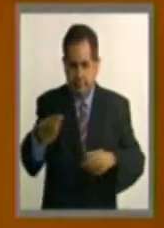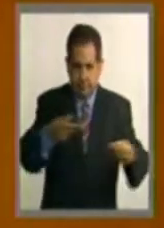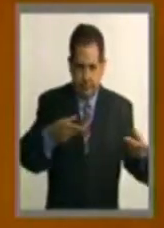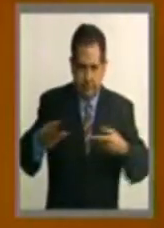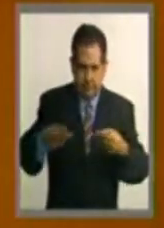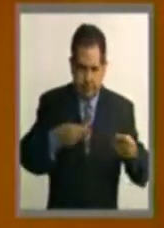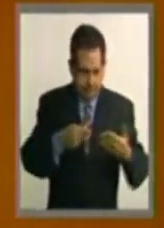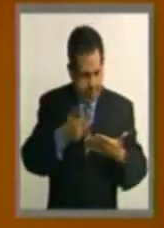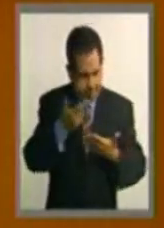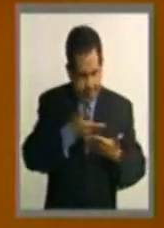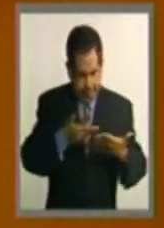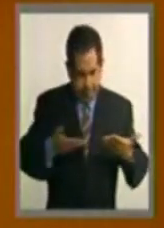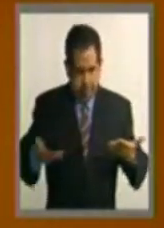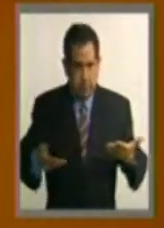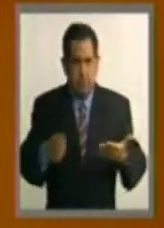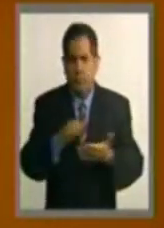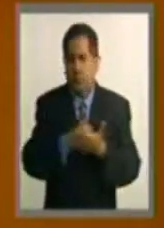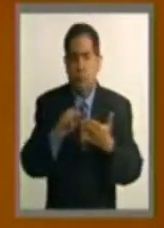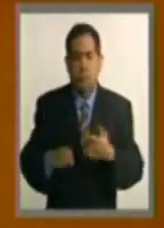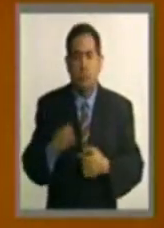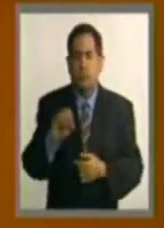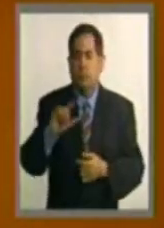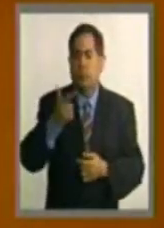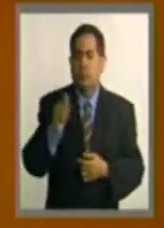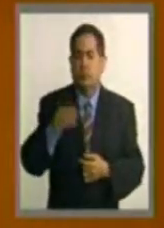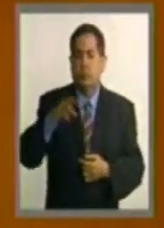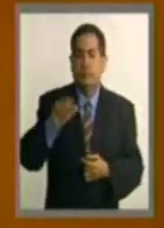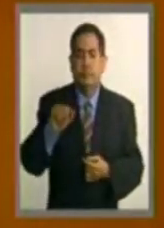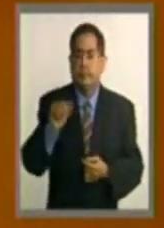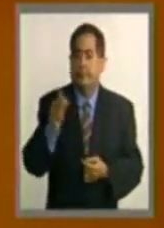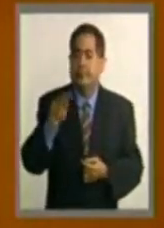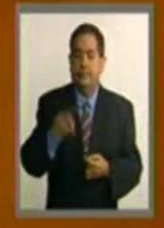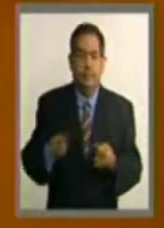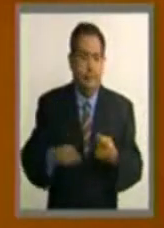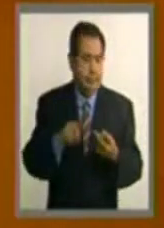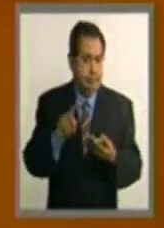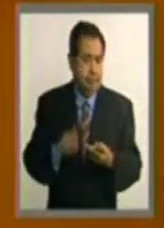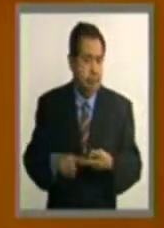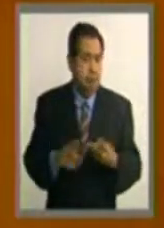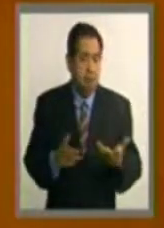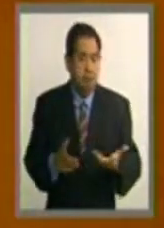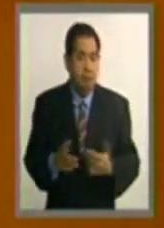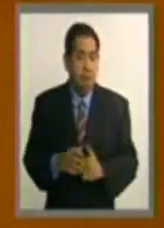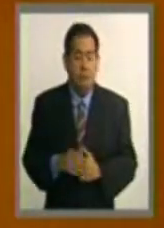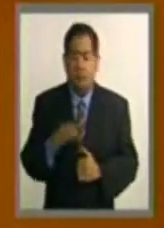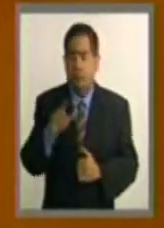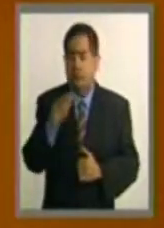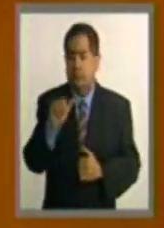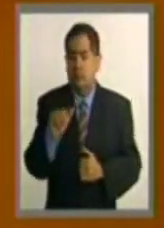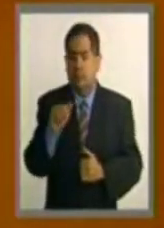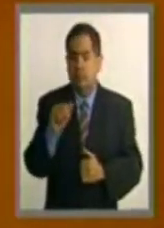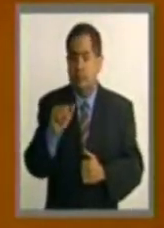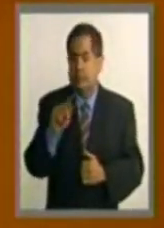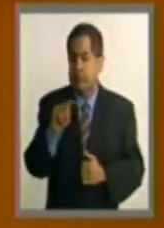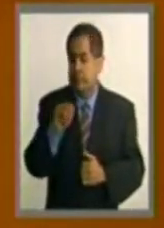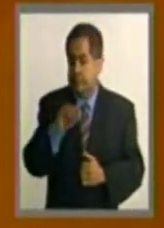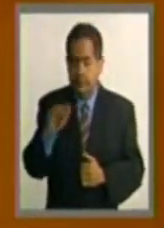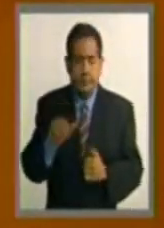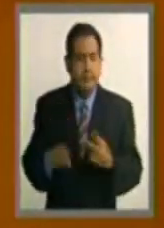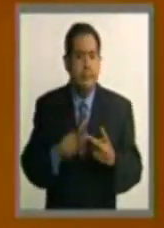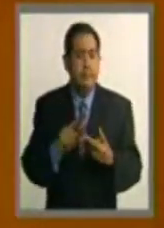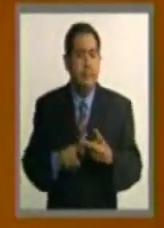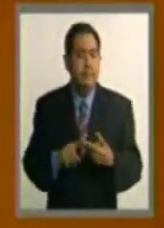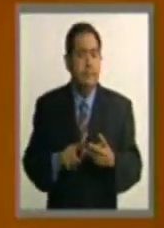registro que hicieron, por ejemplo, de Olga María Sánchez Cordero de García Villegas, de Claudia Artemisa Pavlovis